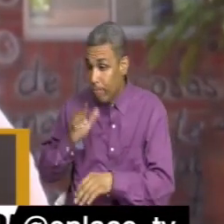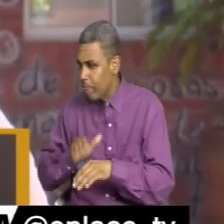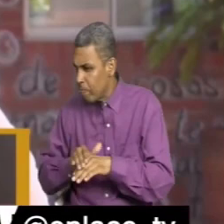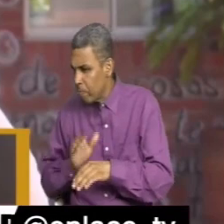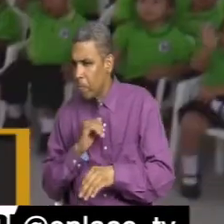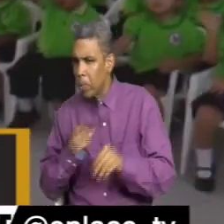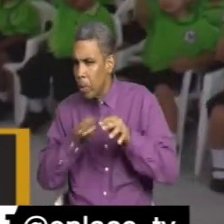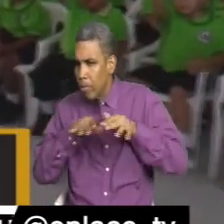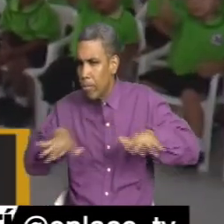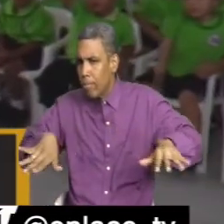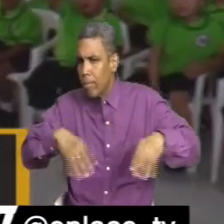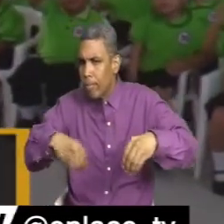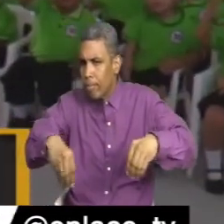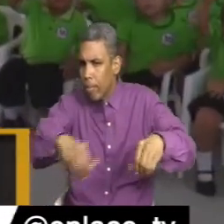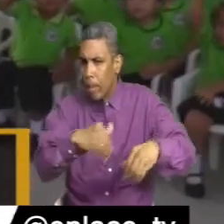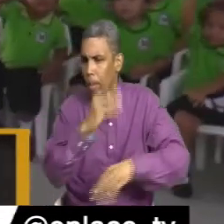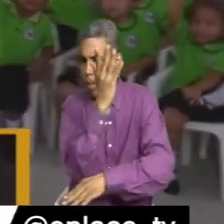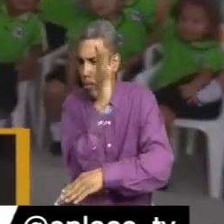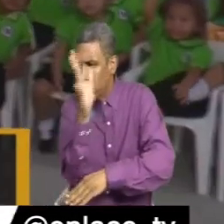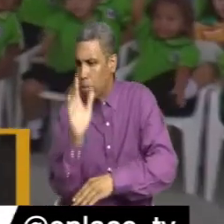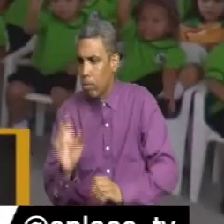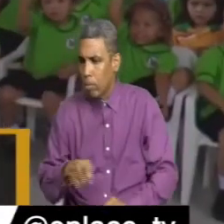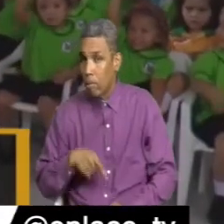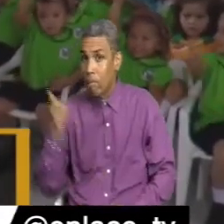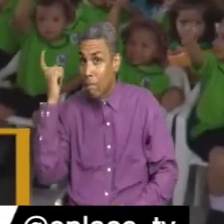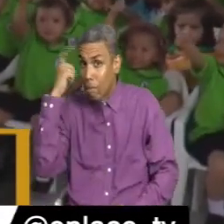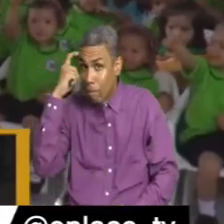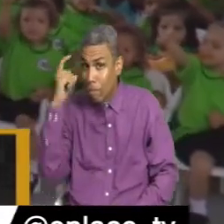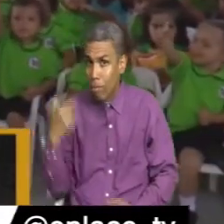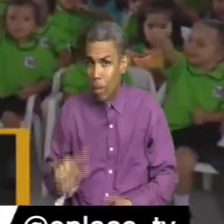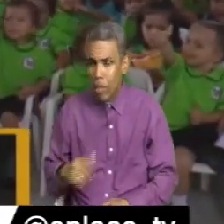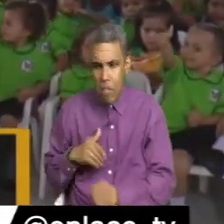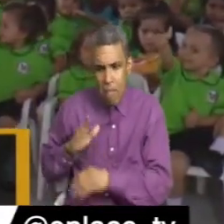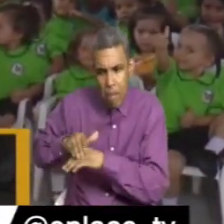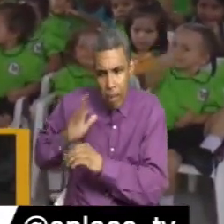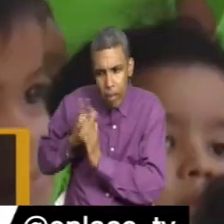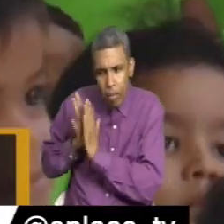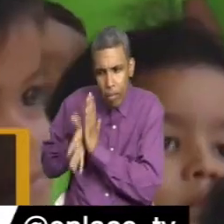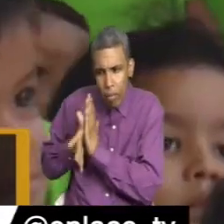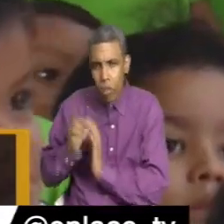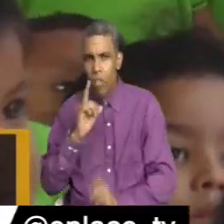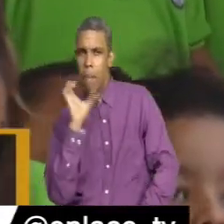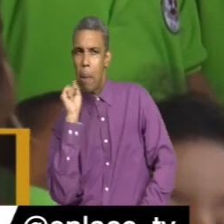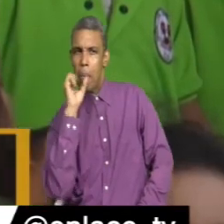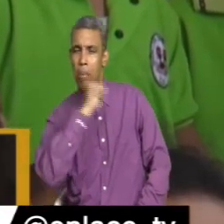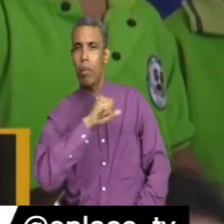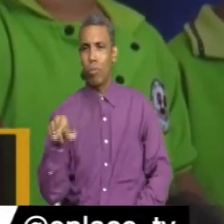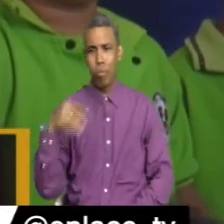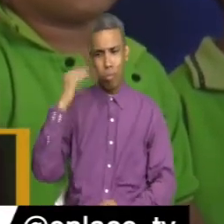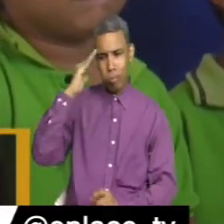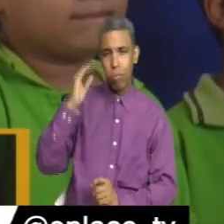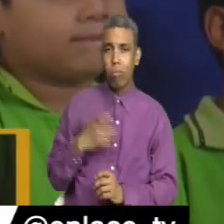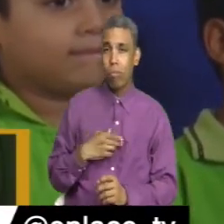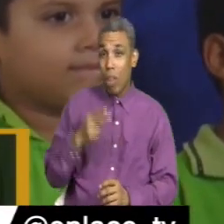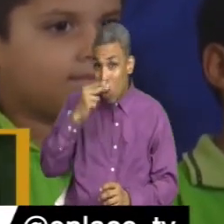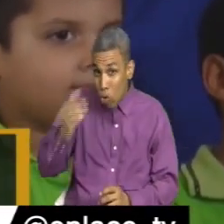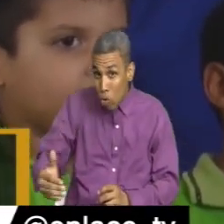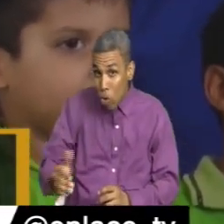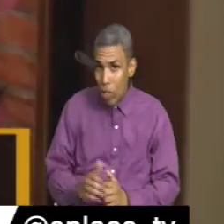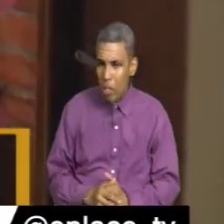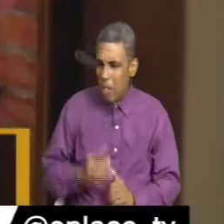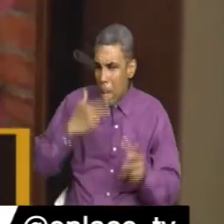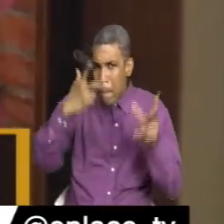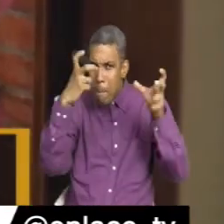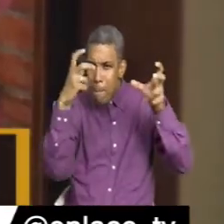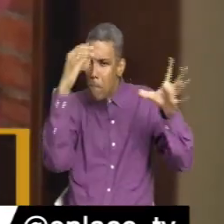tierra, ya que ellos pues son demasiado inteligentes y tienen una capacidad de aprendizaje muy grande, y hay que aprovechar los primeros años para reforzar todo lo que tiene que ver con